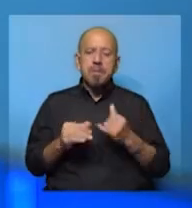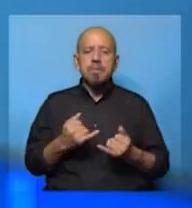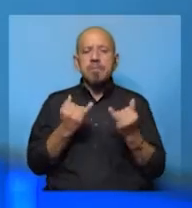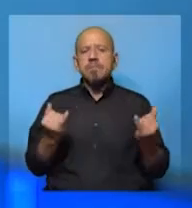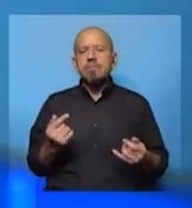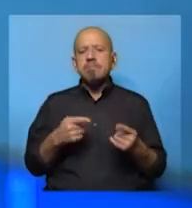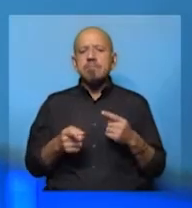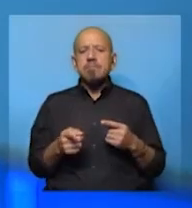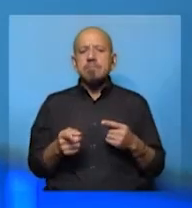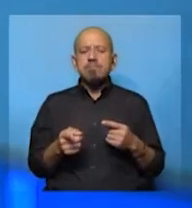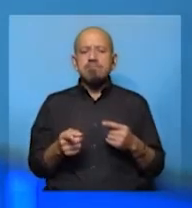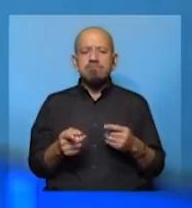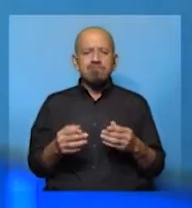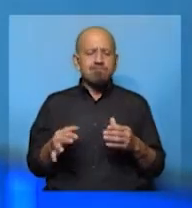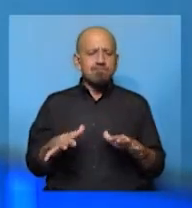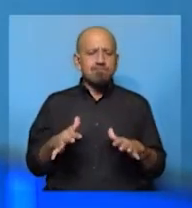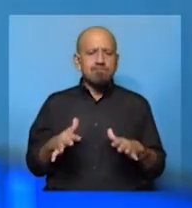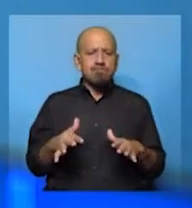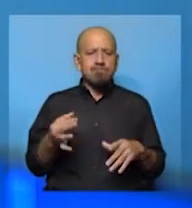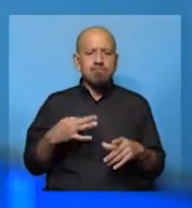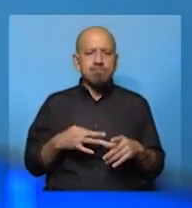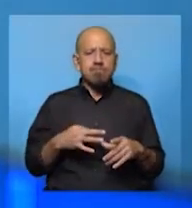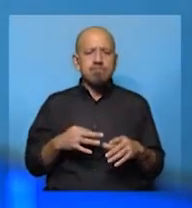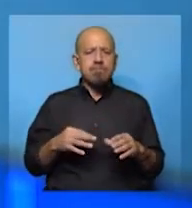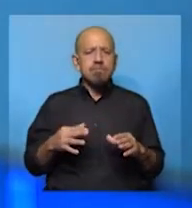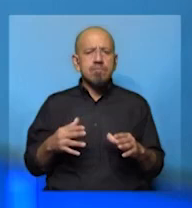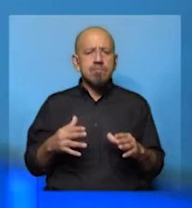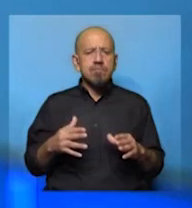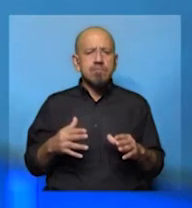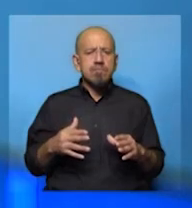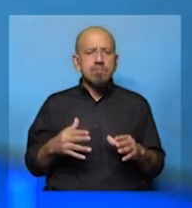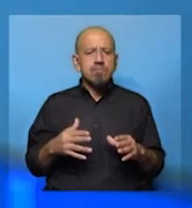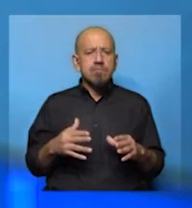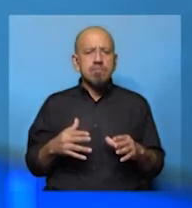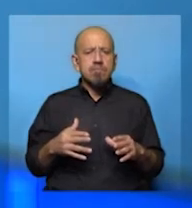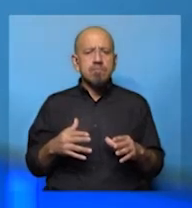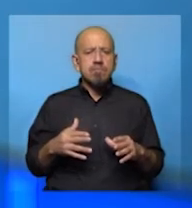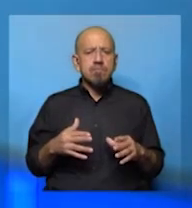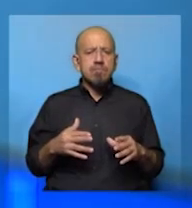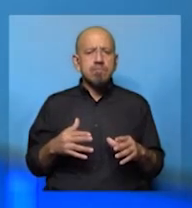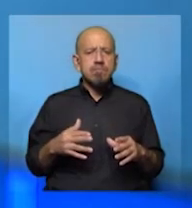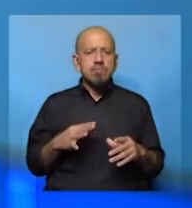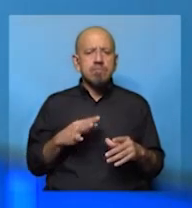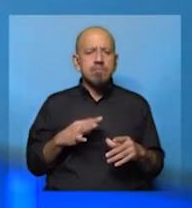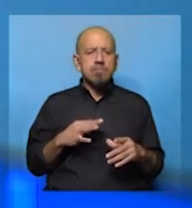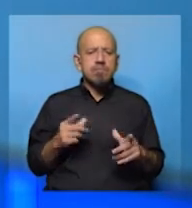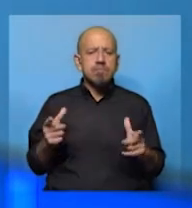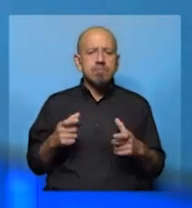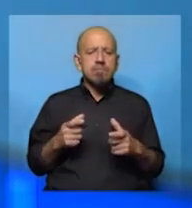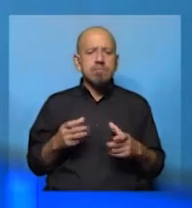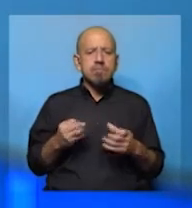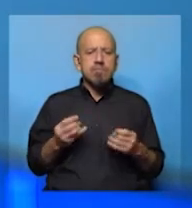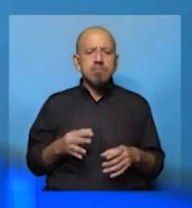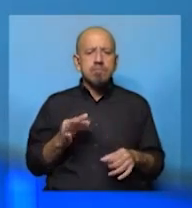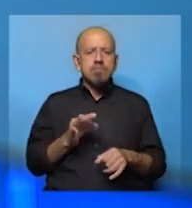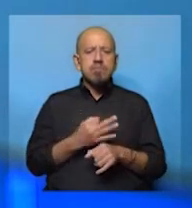menos este viene Rafael y me dice sabes qué eh vamos a tener una reunión porque porque Carolina